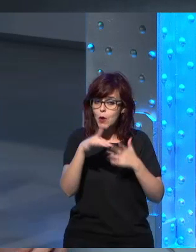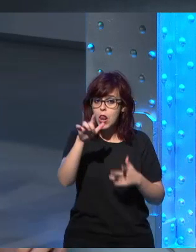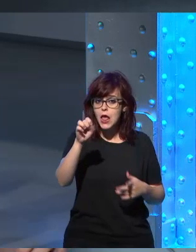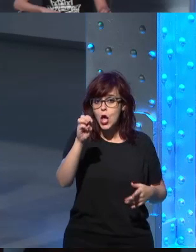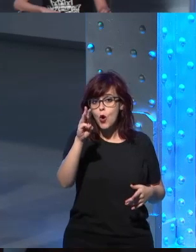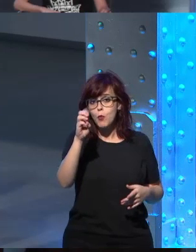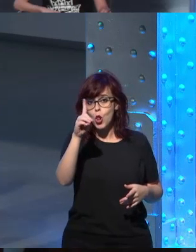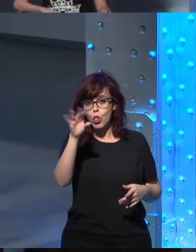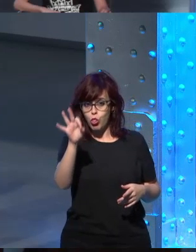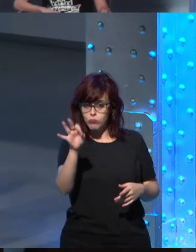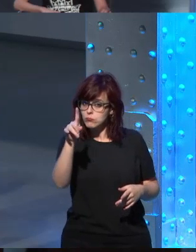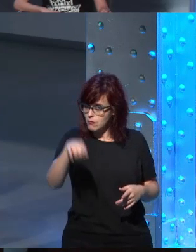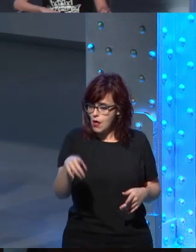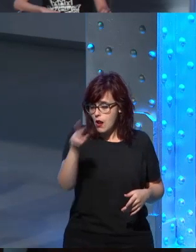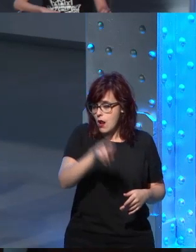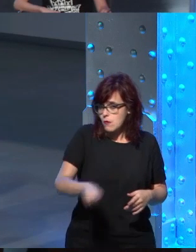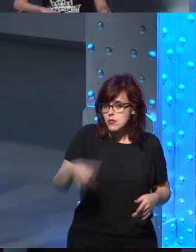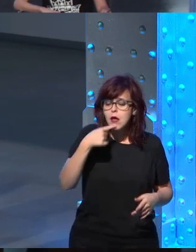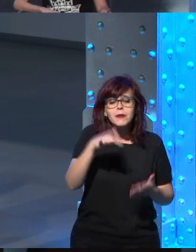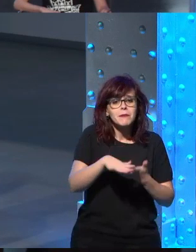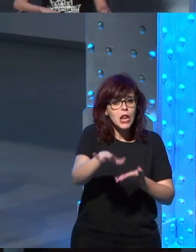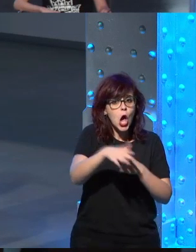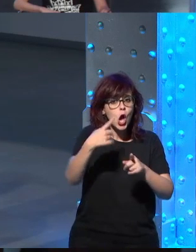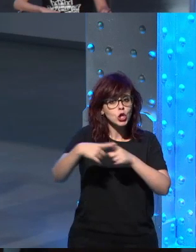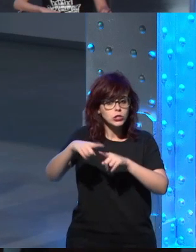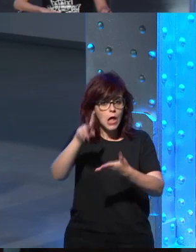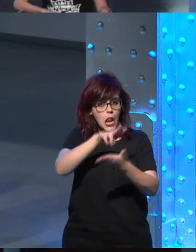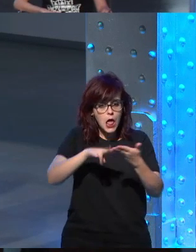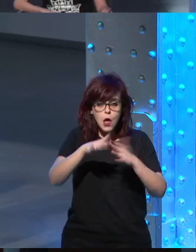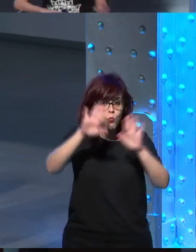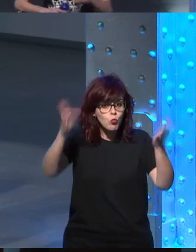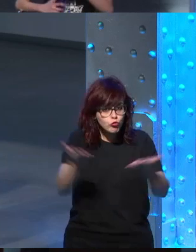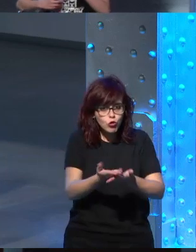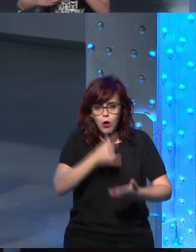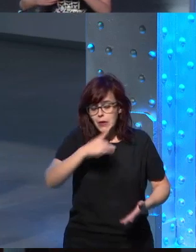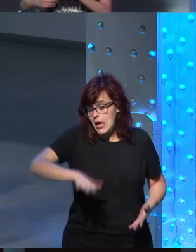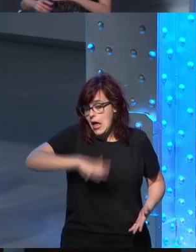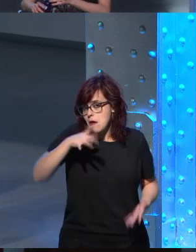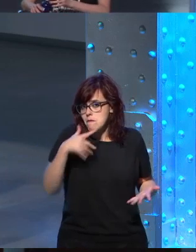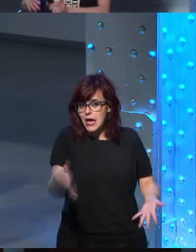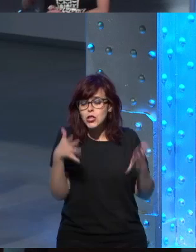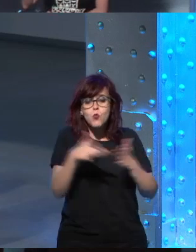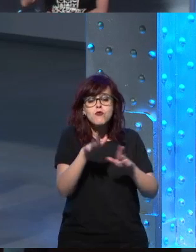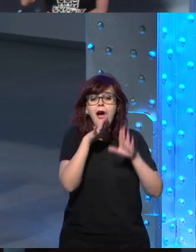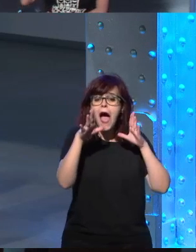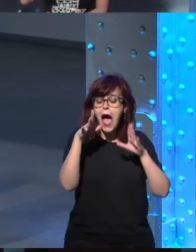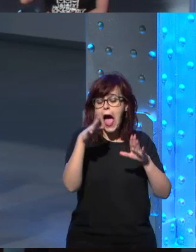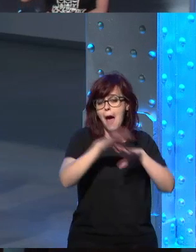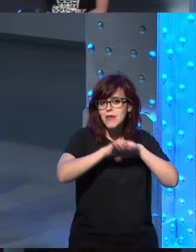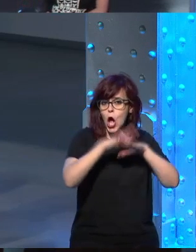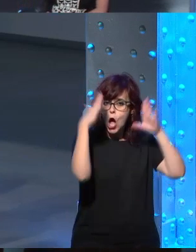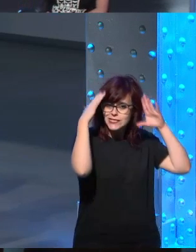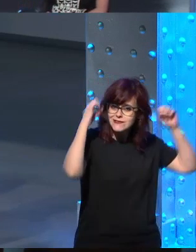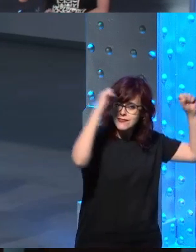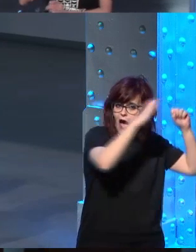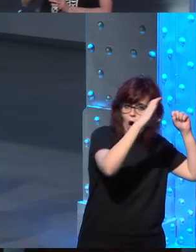por alusiones. Que a mí que lean mis cosas por el mundo me entusiasma. Sí, yo tengo un amigo en Chicago que dice, oye, muy bien